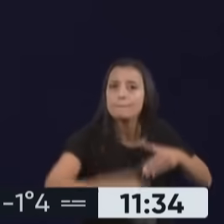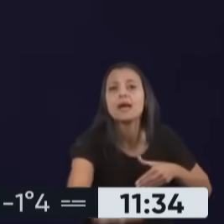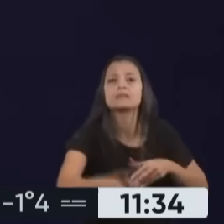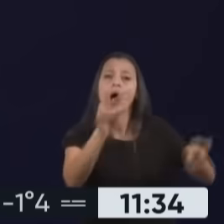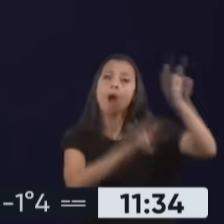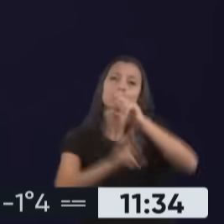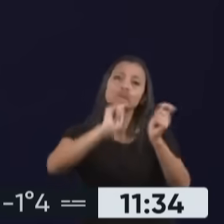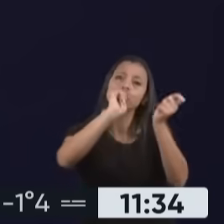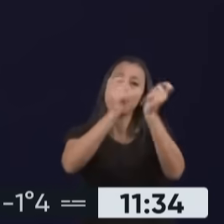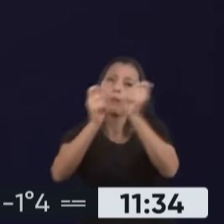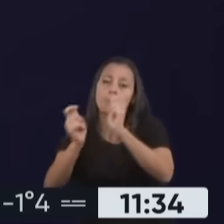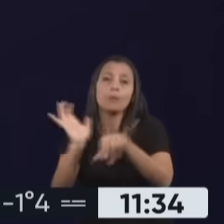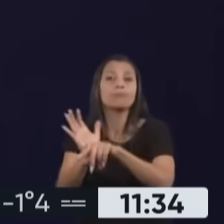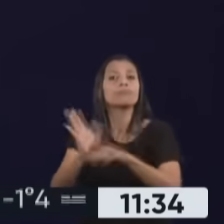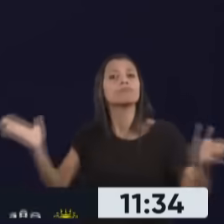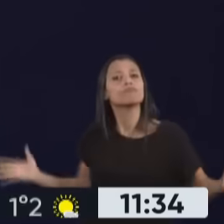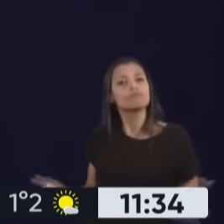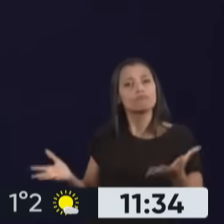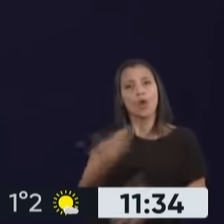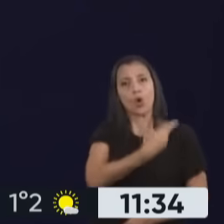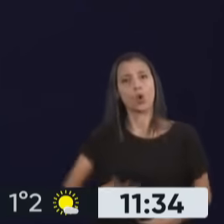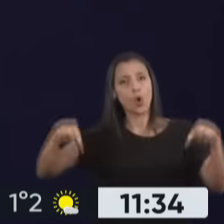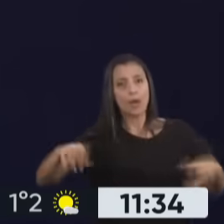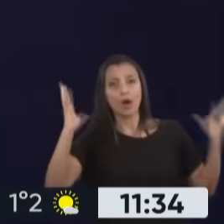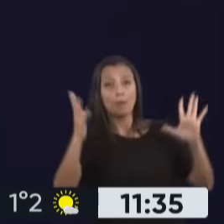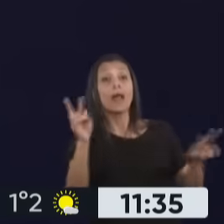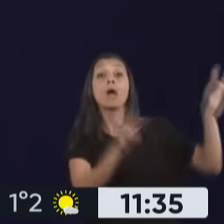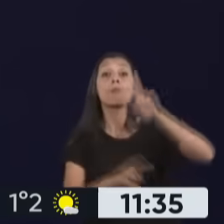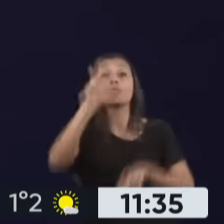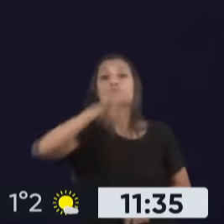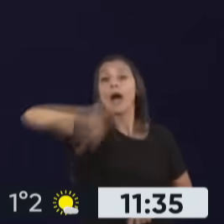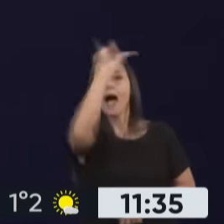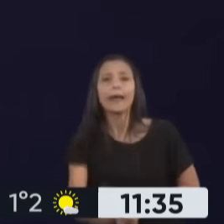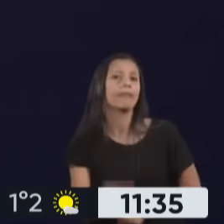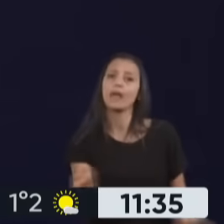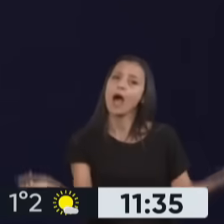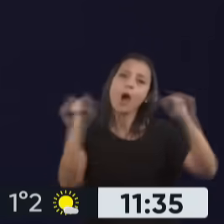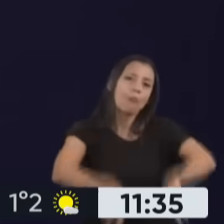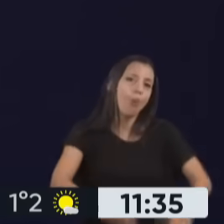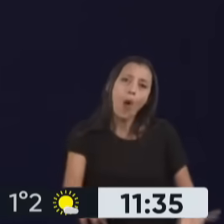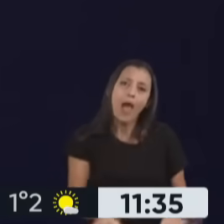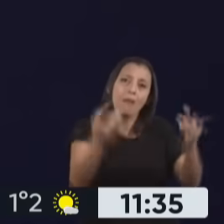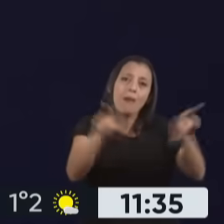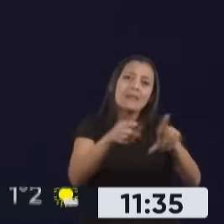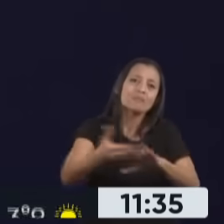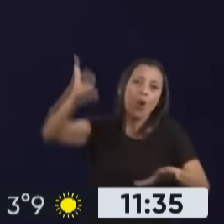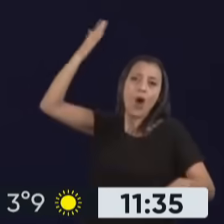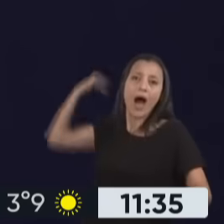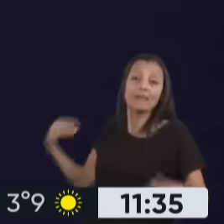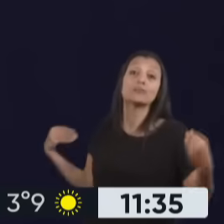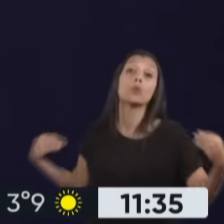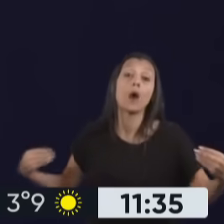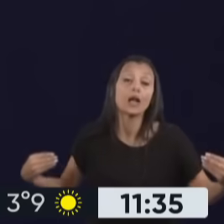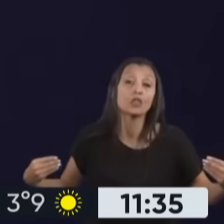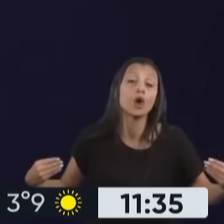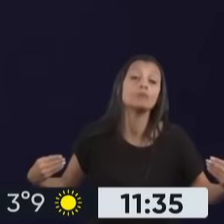que impulsa el gobierno para que la Argentina retome el camino de grandeza en el que alguna vez se encaminó allá